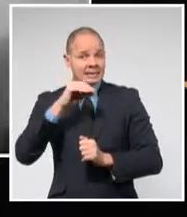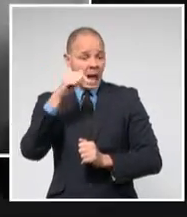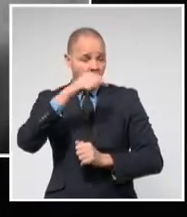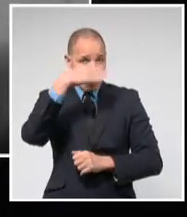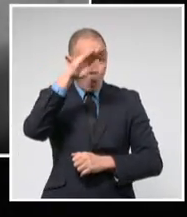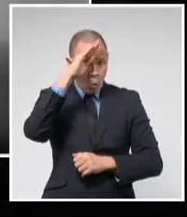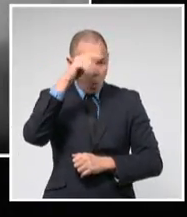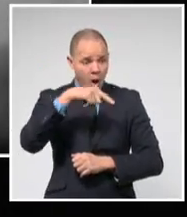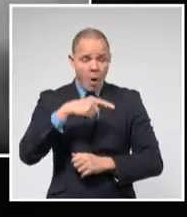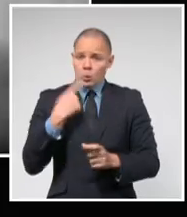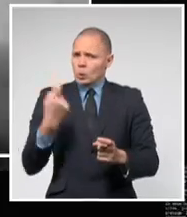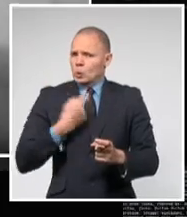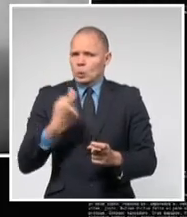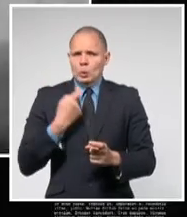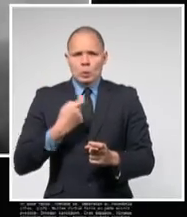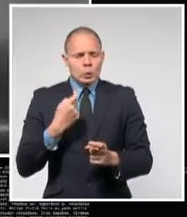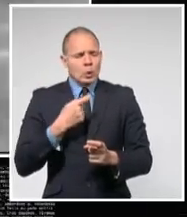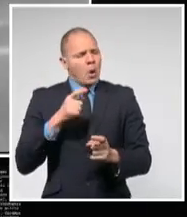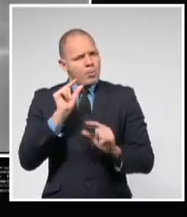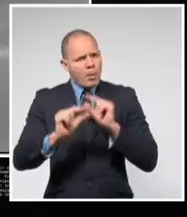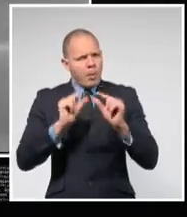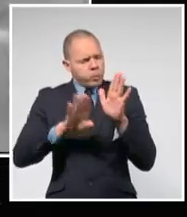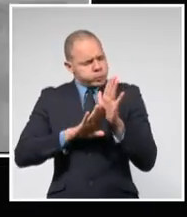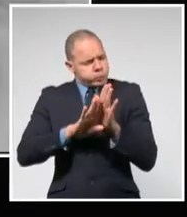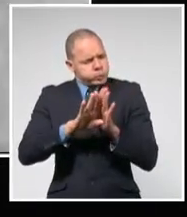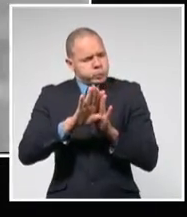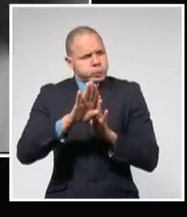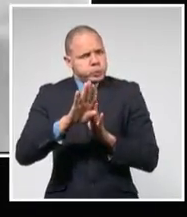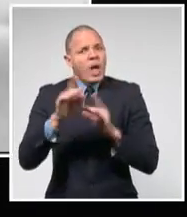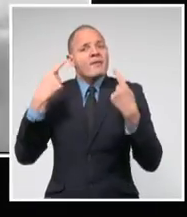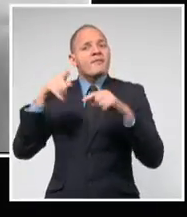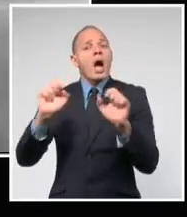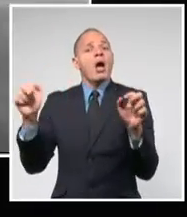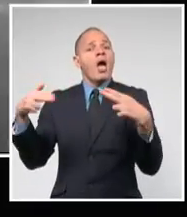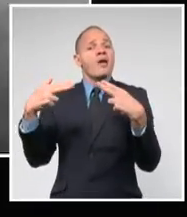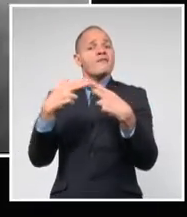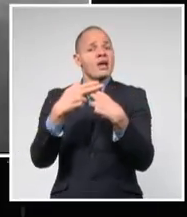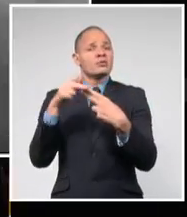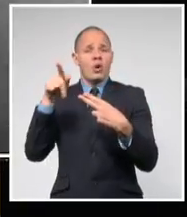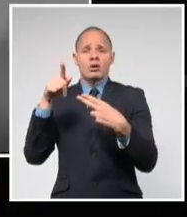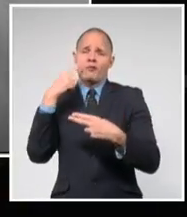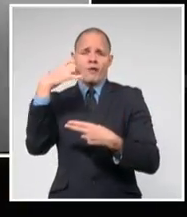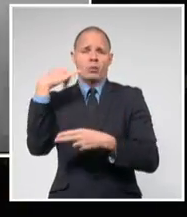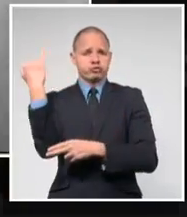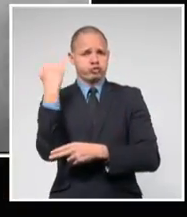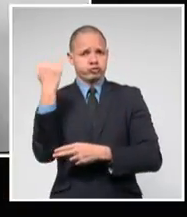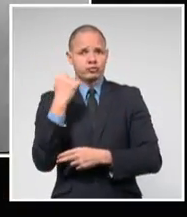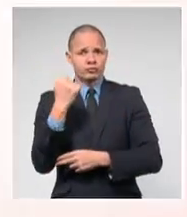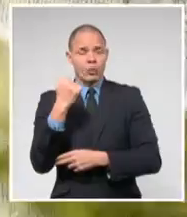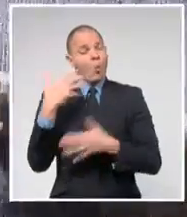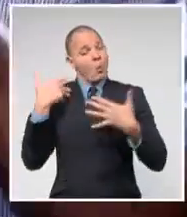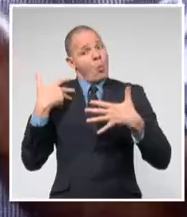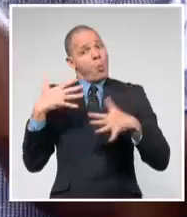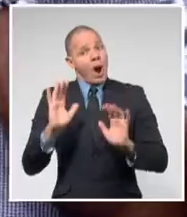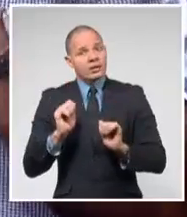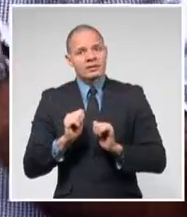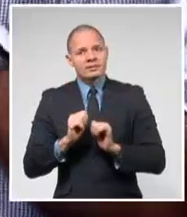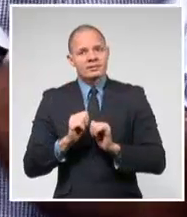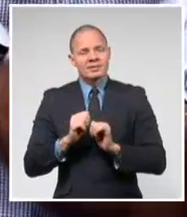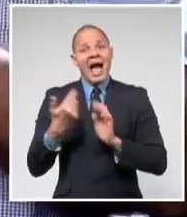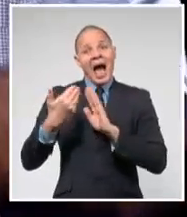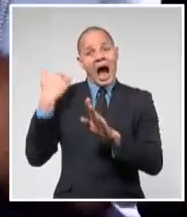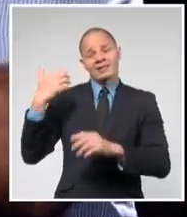un equipo en las grandes ligas. Hubiéramos sido el primer país del mundo en lograrlo. No hubiera sido Canadá, es el único